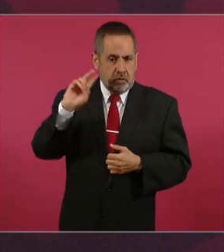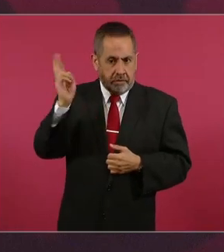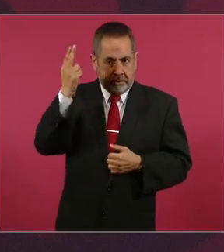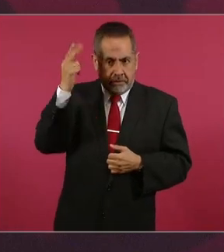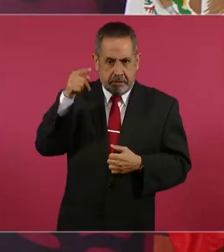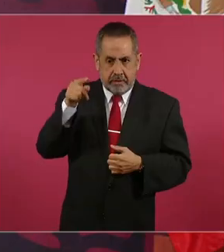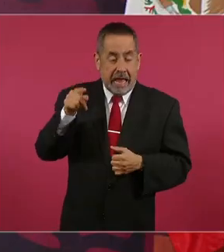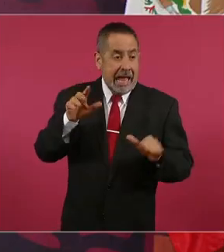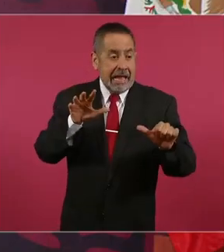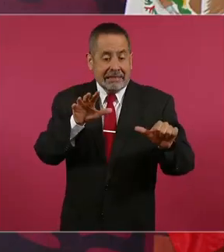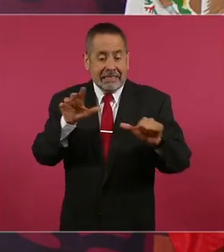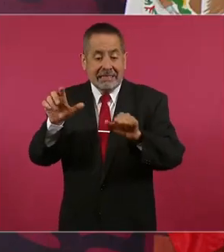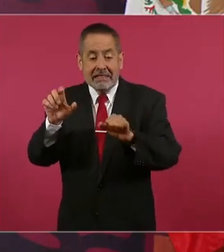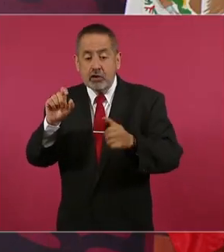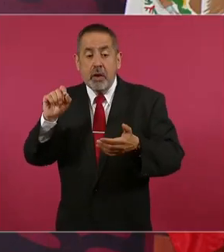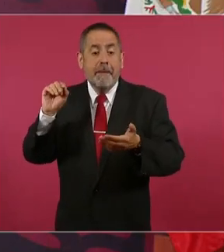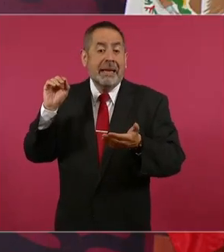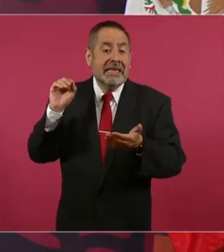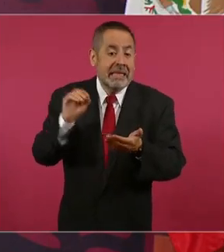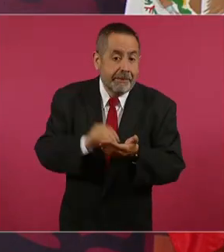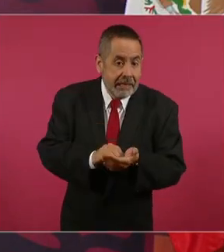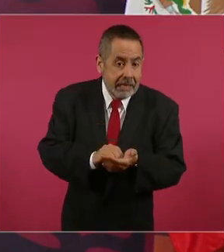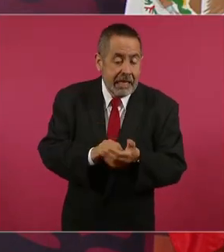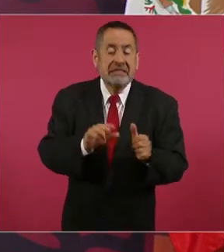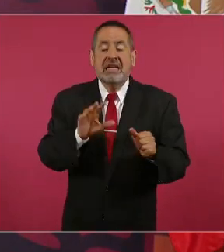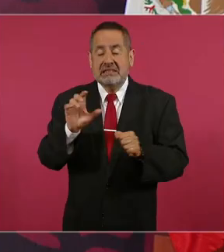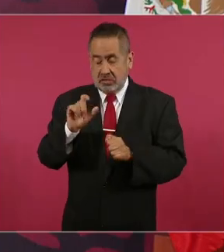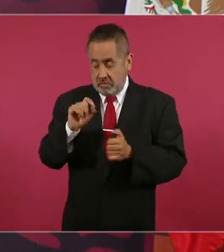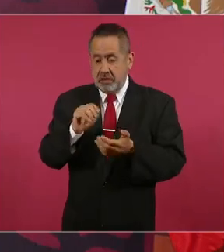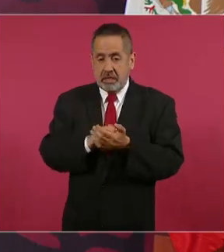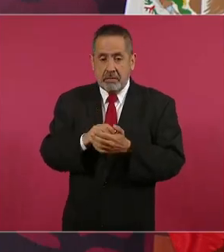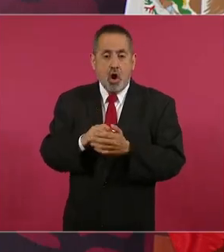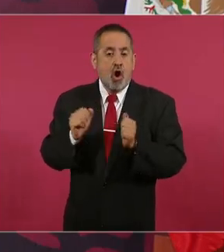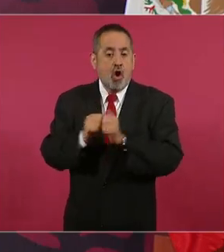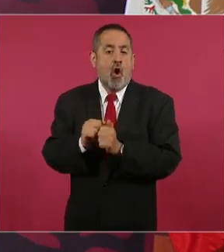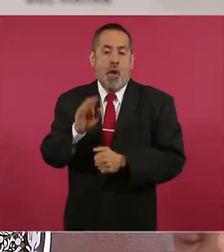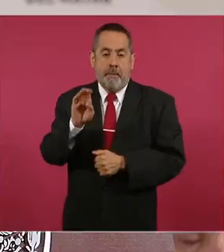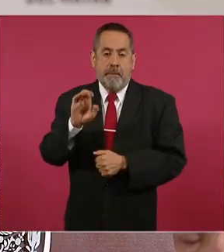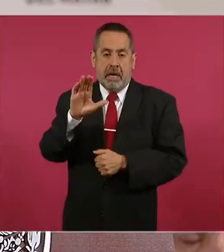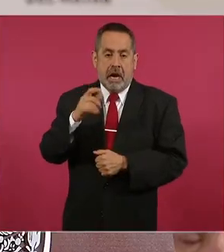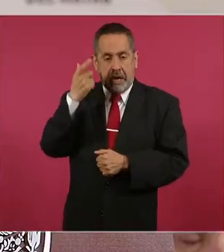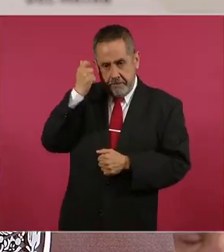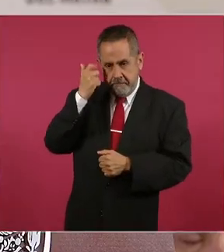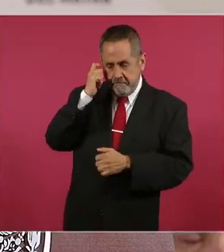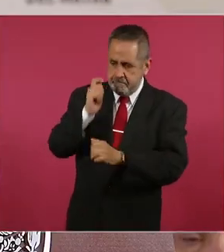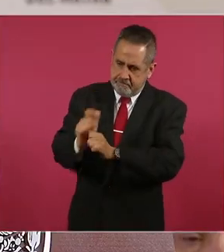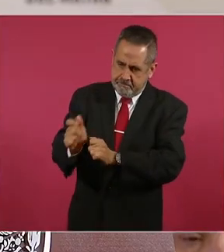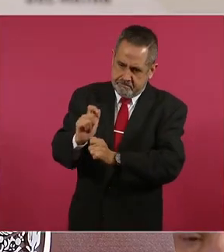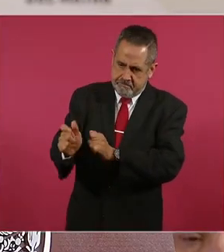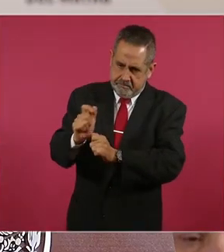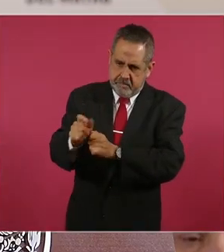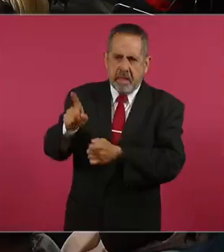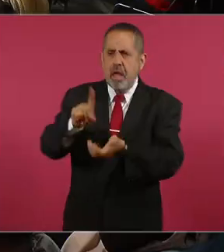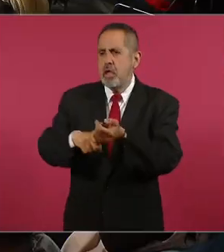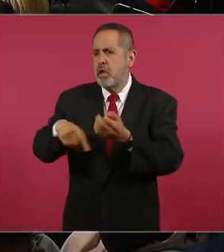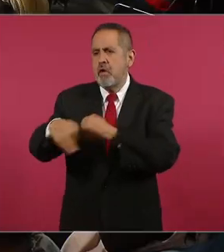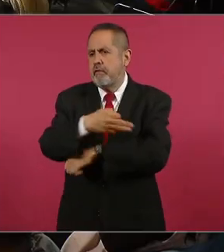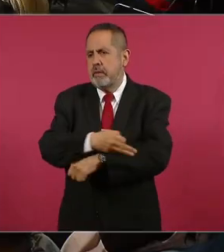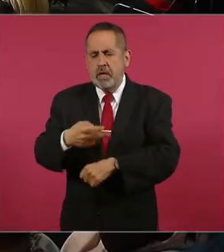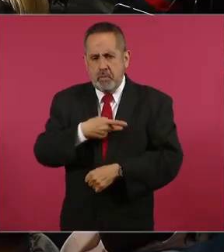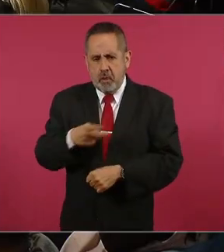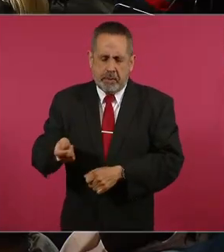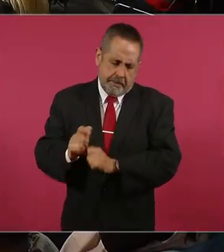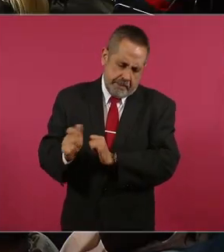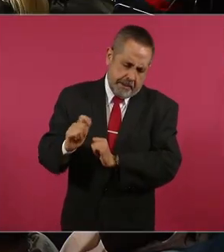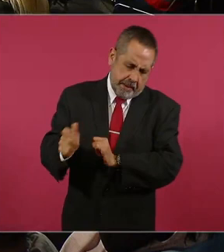universitario, 620,000 están becados de familias pobres.